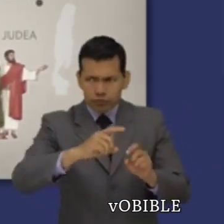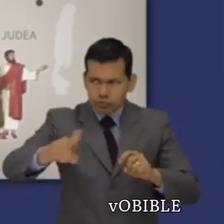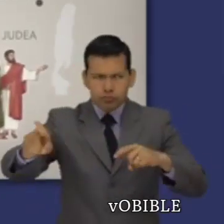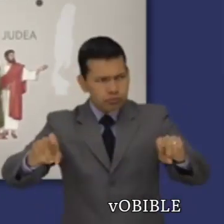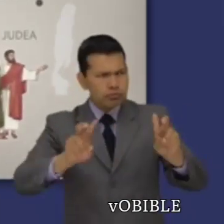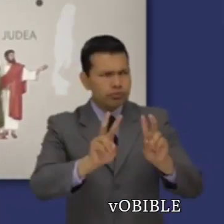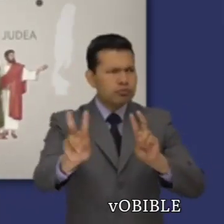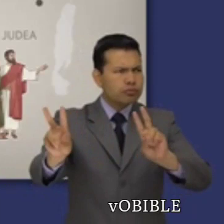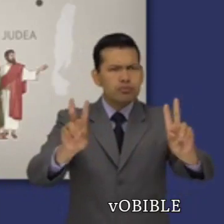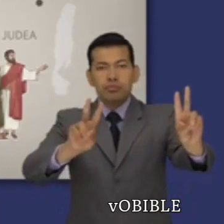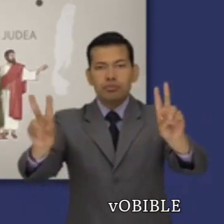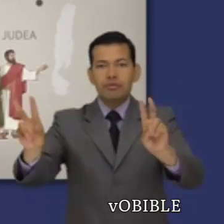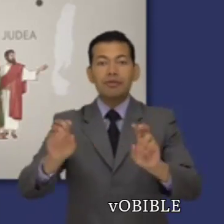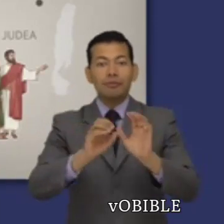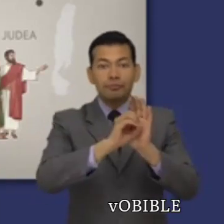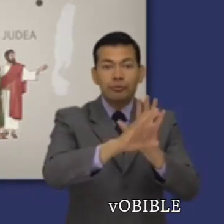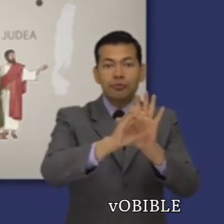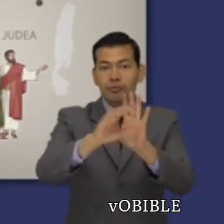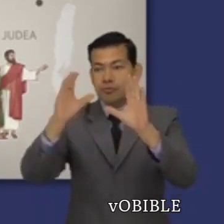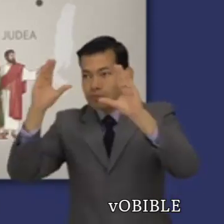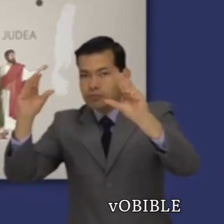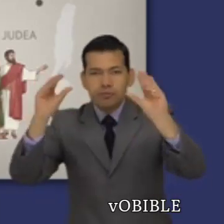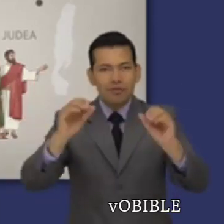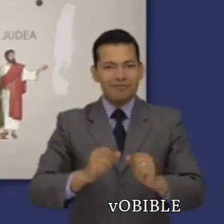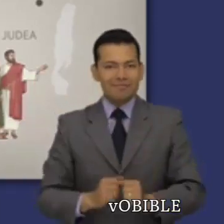para que predicaran el mensaje del reino.